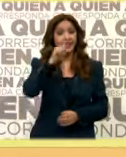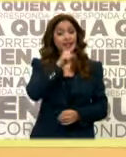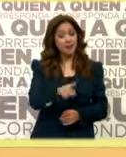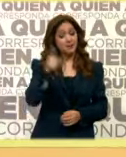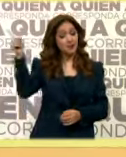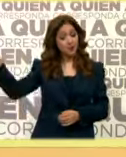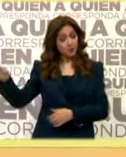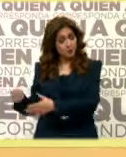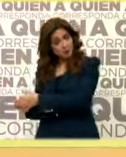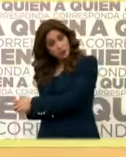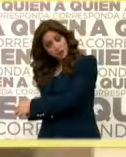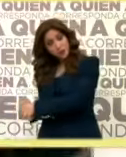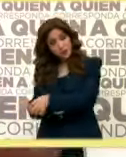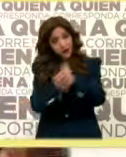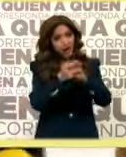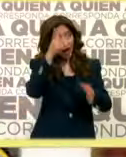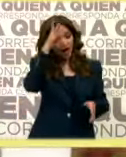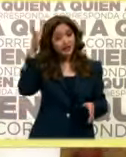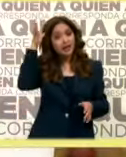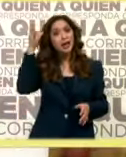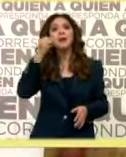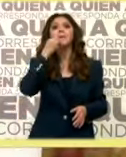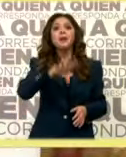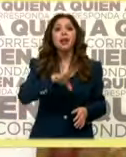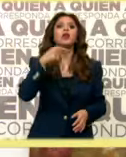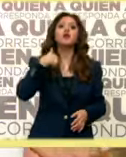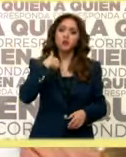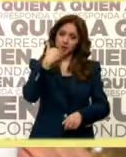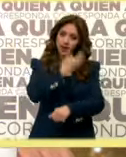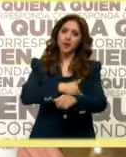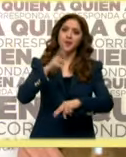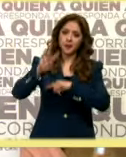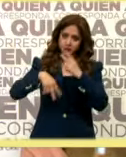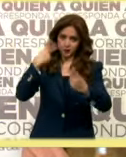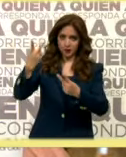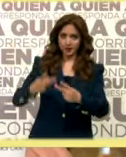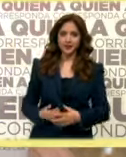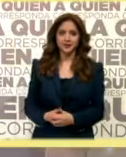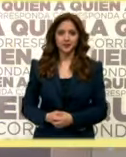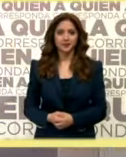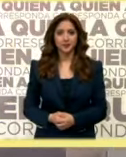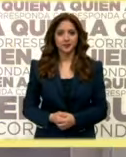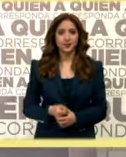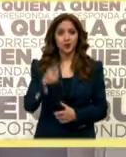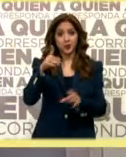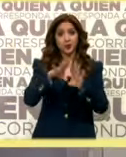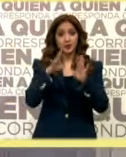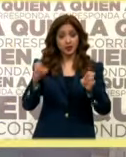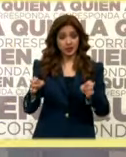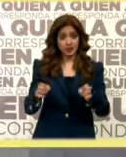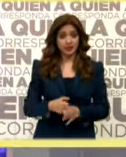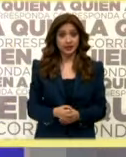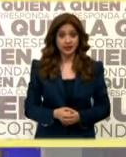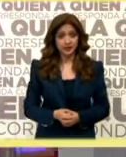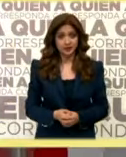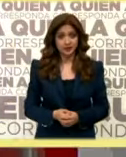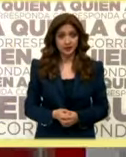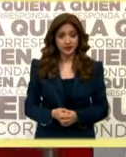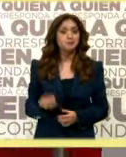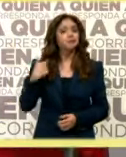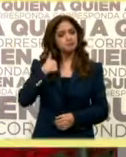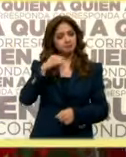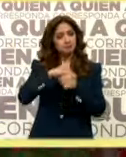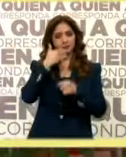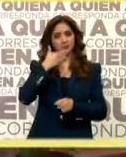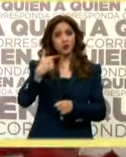golfito de Banco Azteca, que está brutal. Y en las tardes sí voy. Niña, ¿cómo está usted? Muy bien, muy Carlita, contenta. ¿Cómo te portas? Le